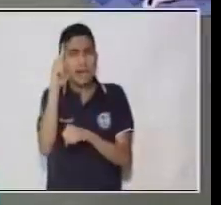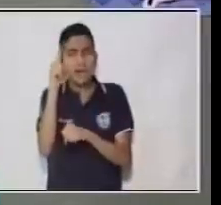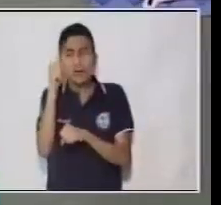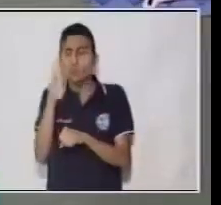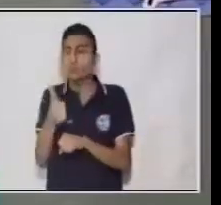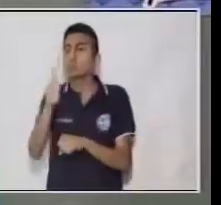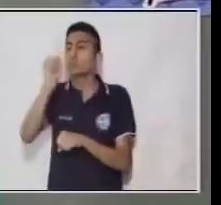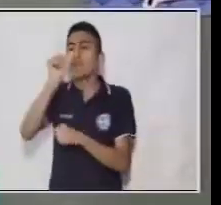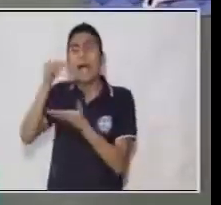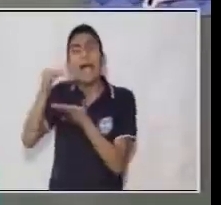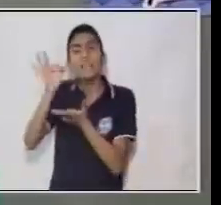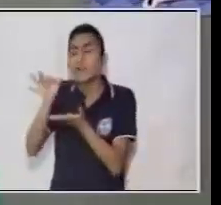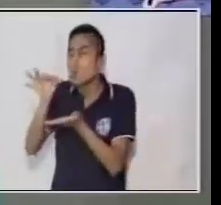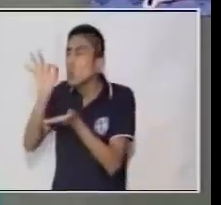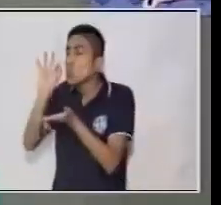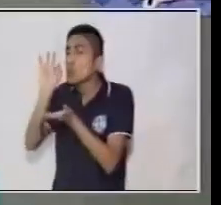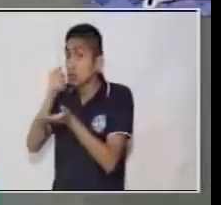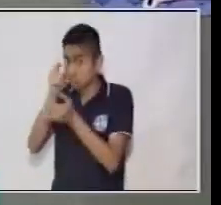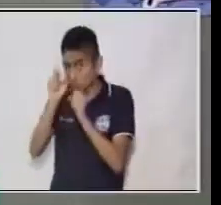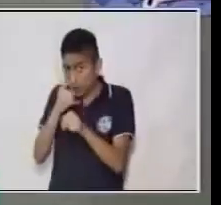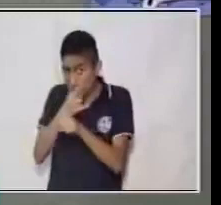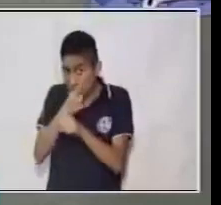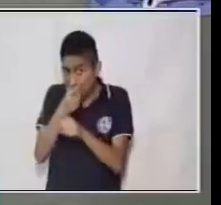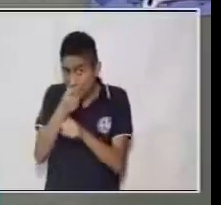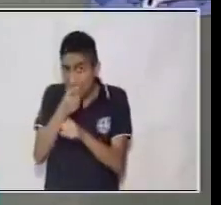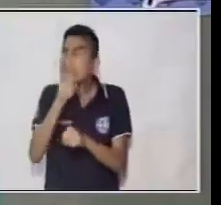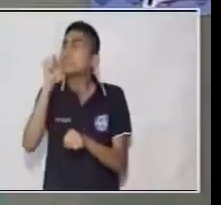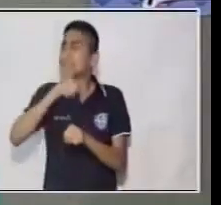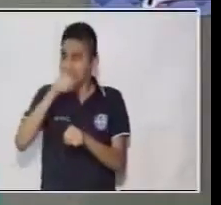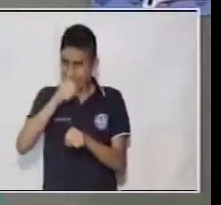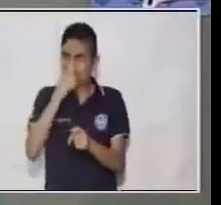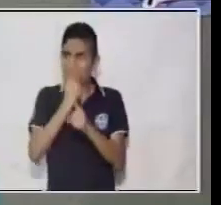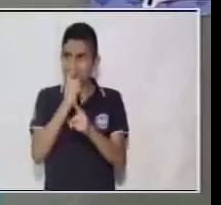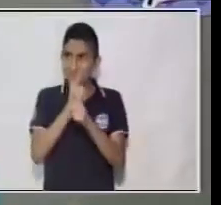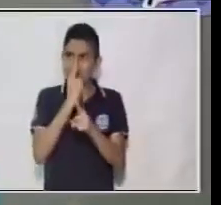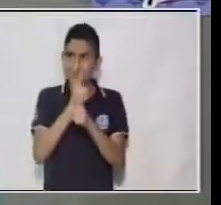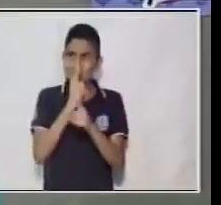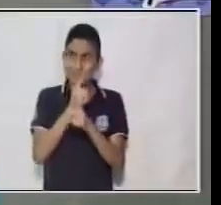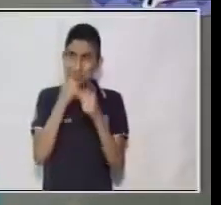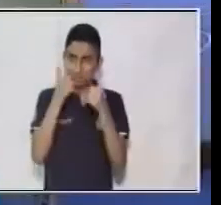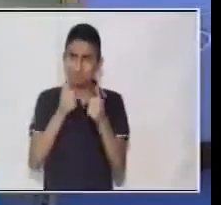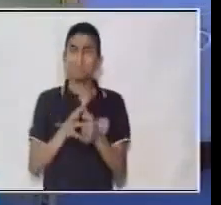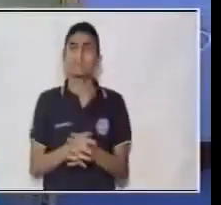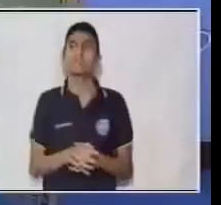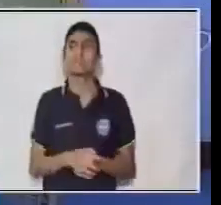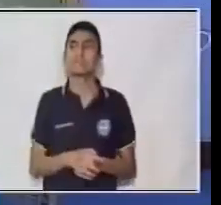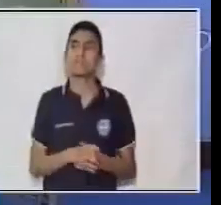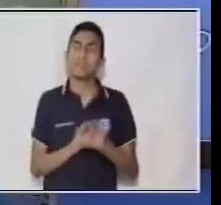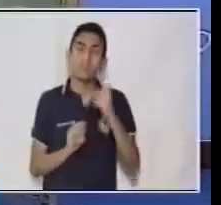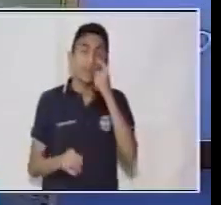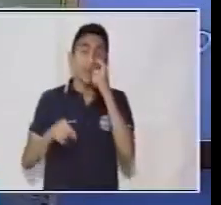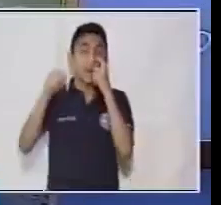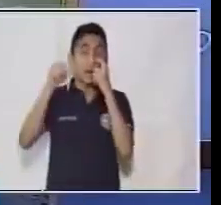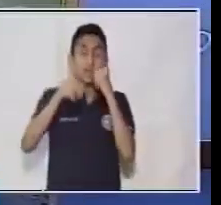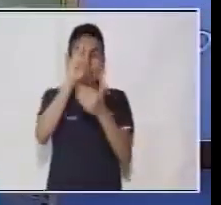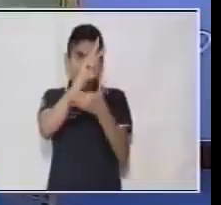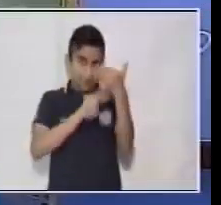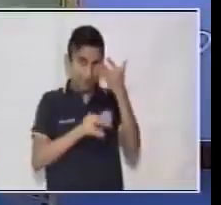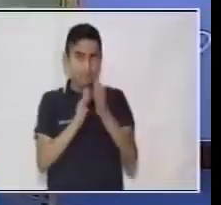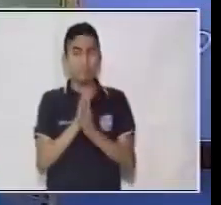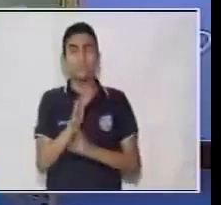tomarme una taza, un café. Vamos a leerla